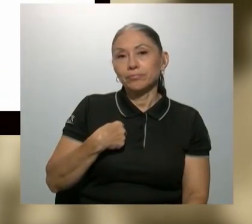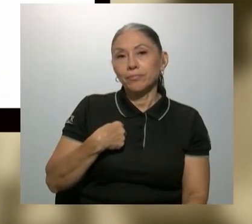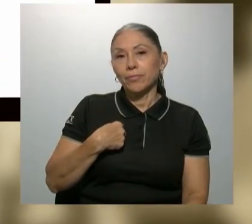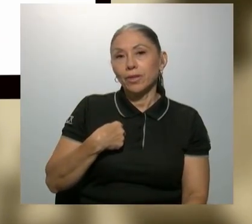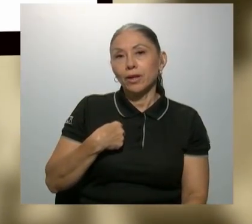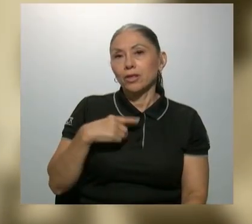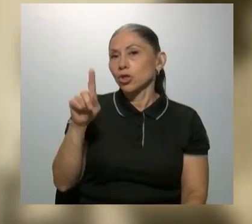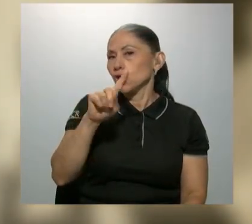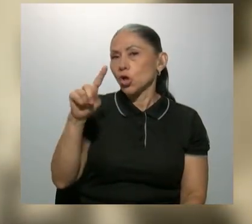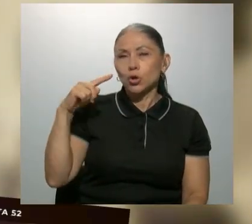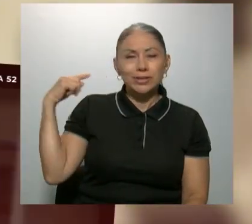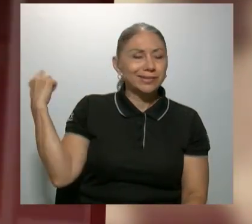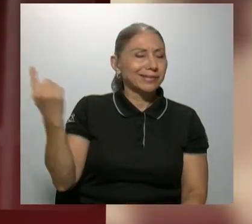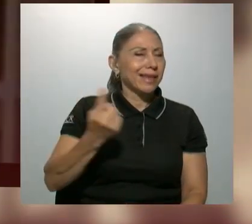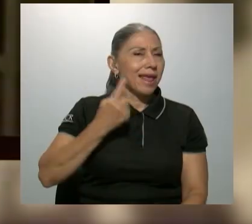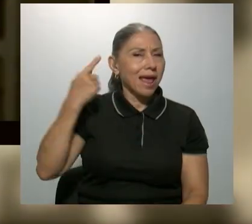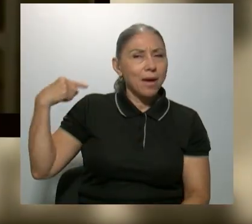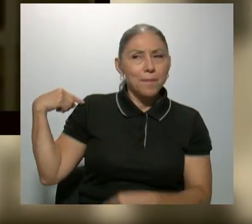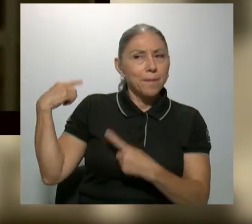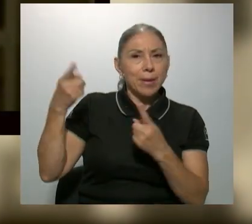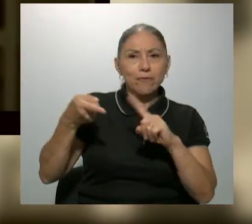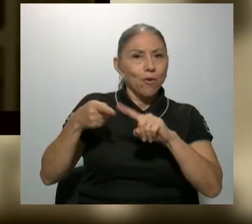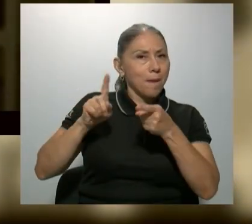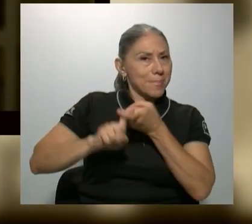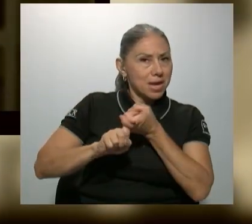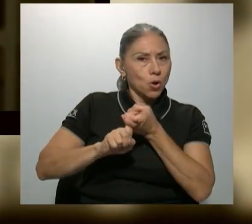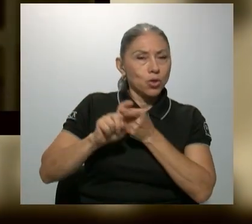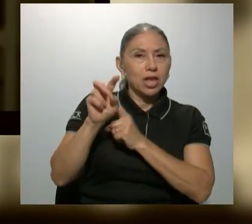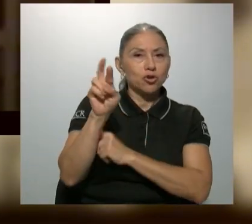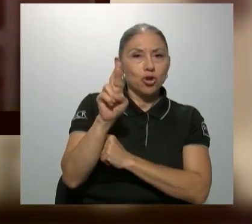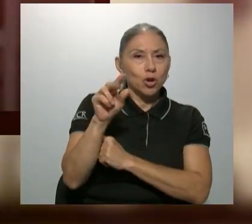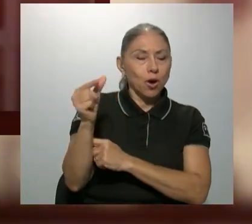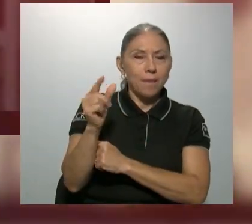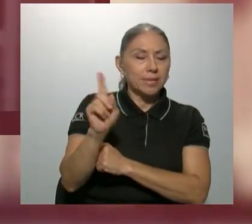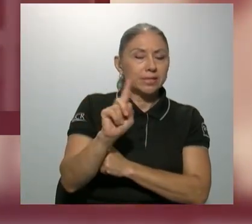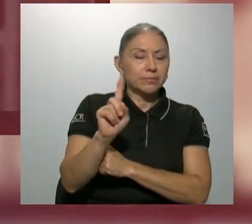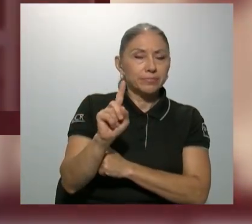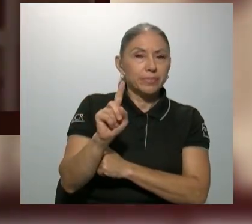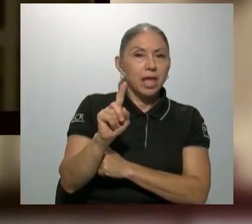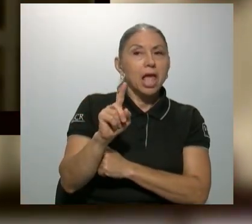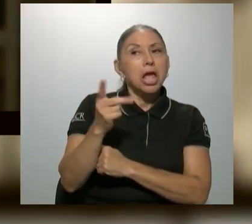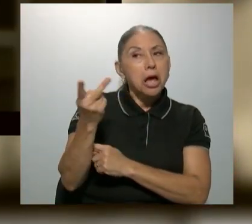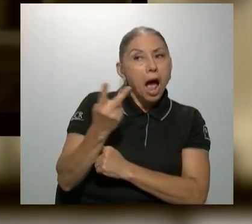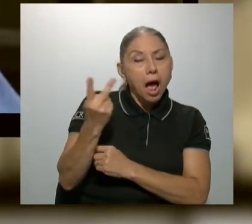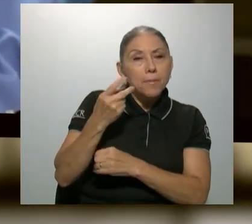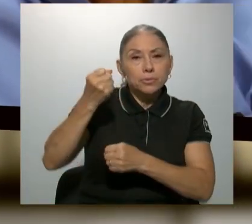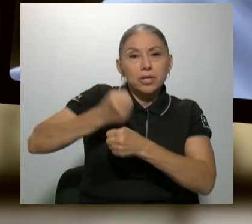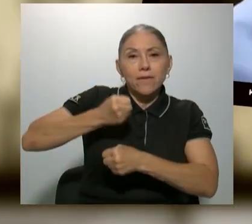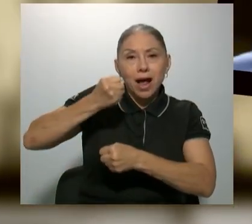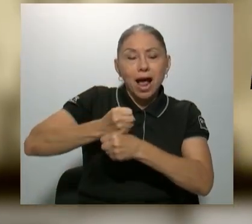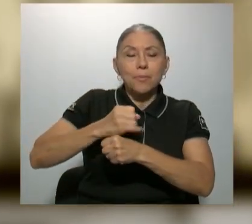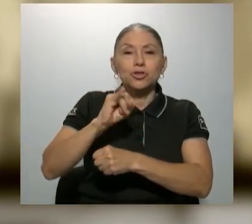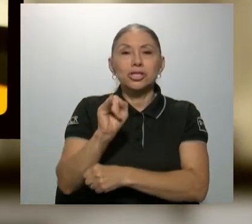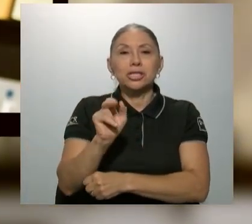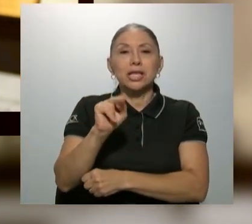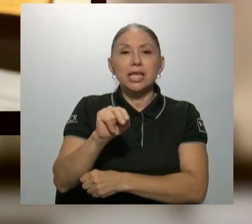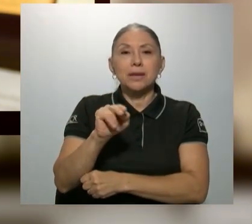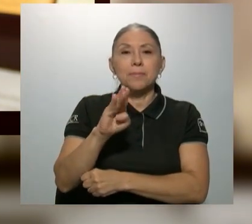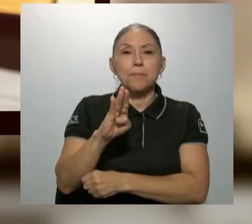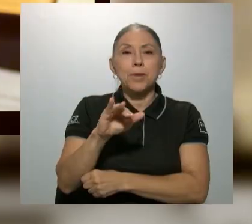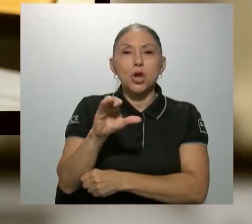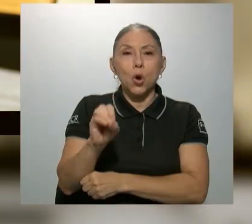todo el tiempo amigo de Rodrigo. Trabajamos en el INVIO, en algunos